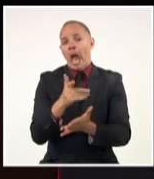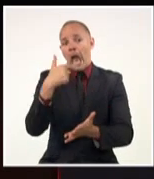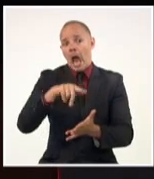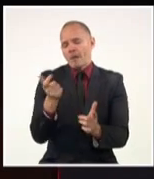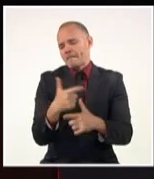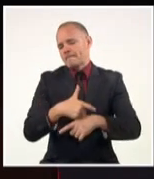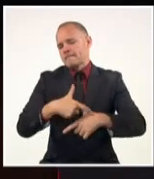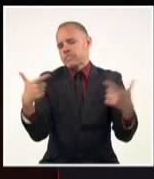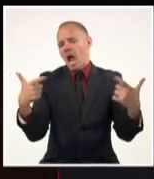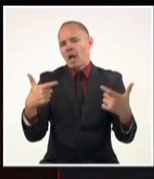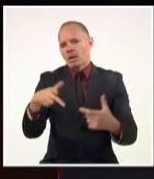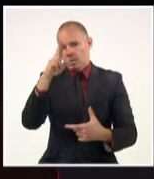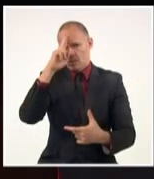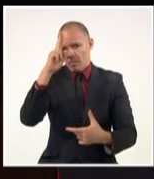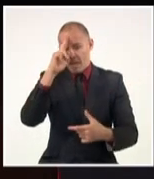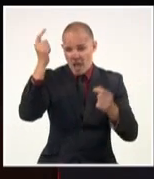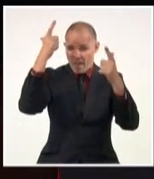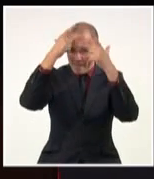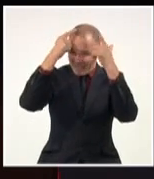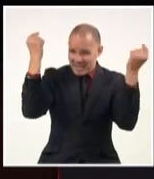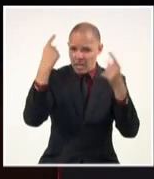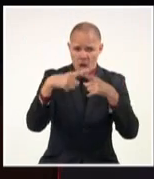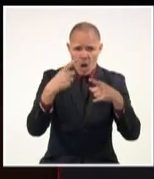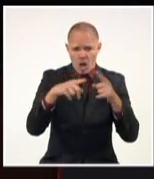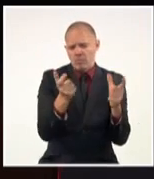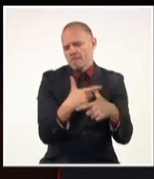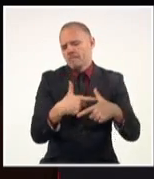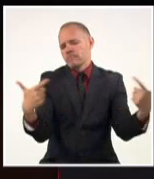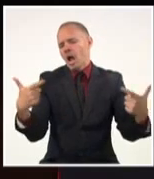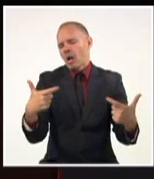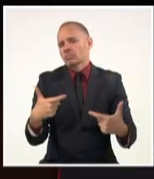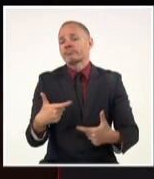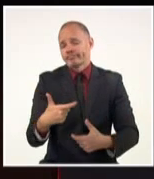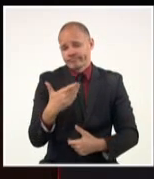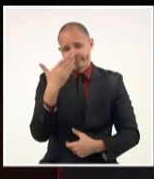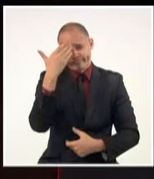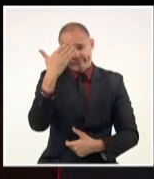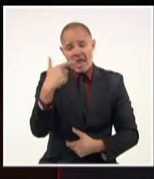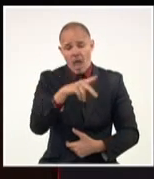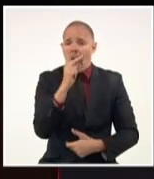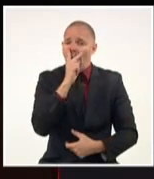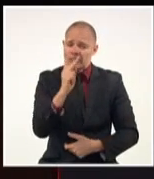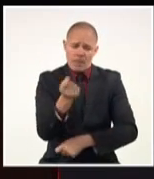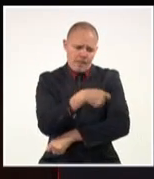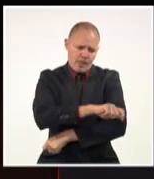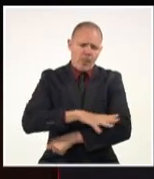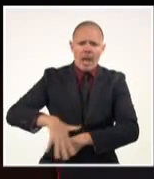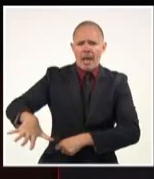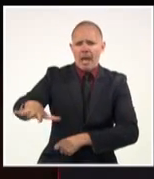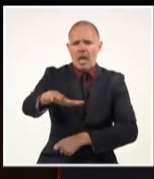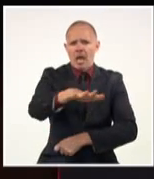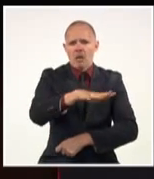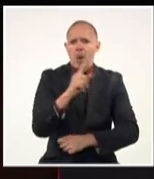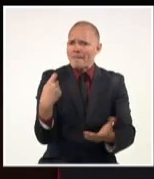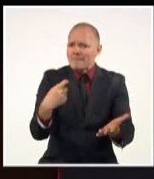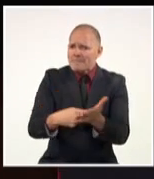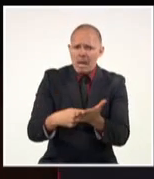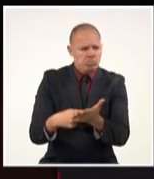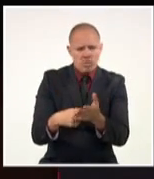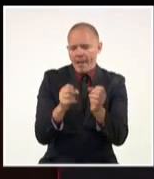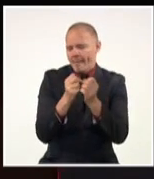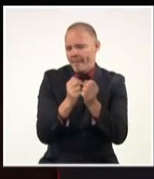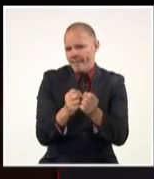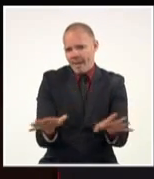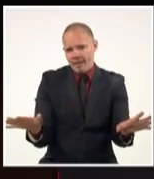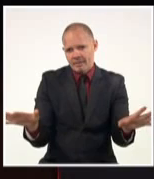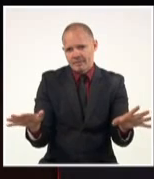sus niveles, quienes garantizan cobertura universal y asistencia gratuita para todas las cubanas